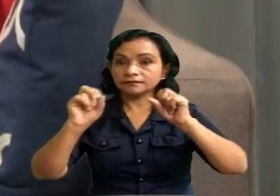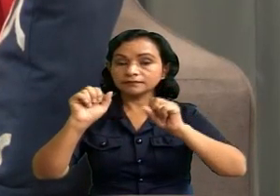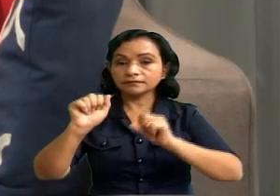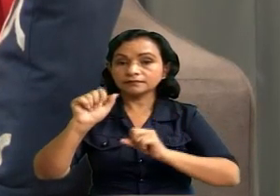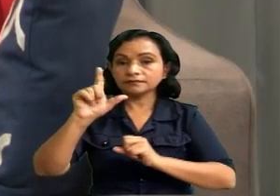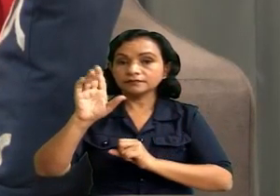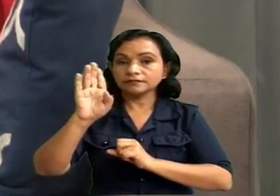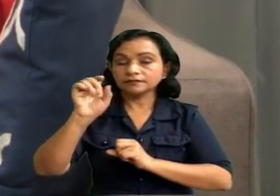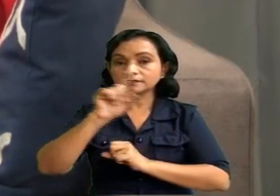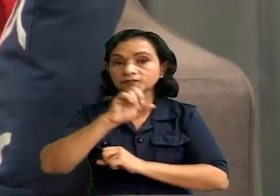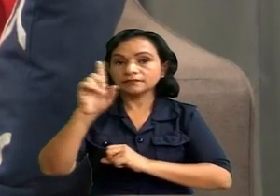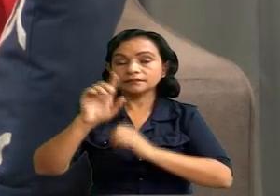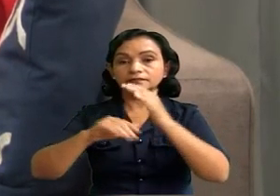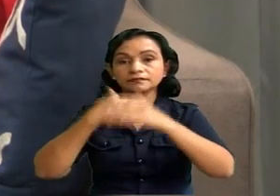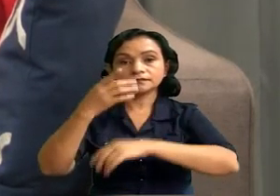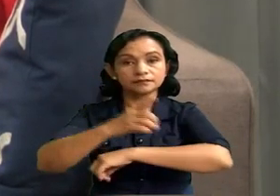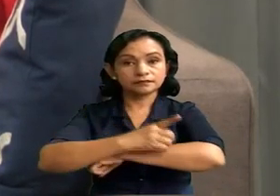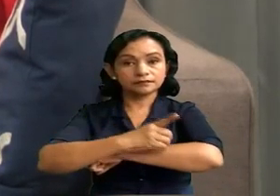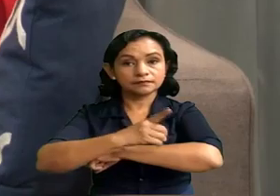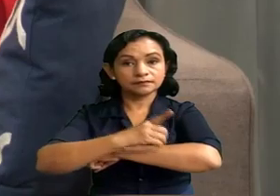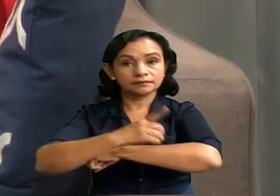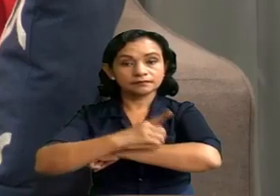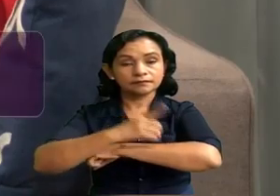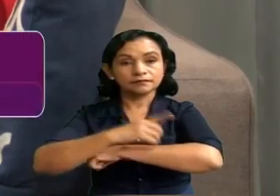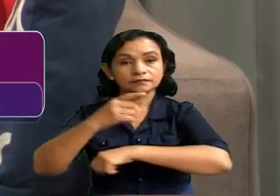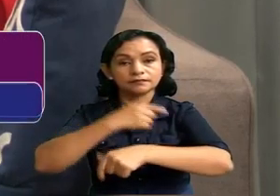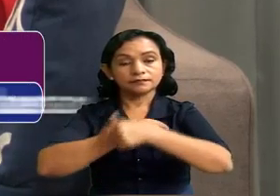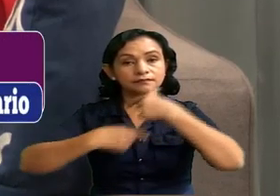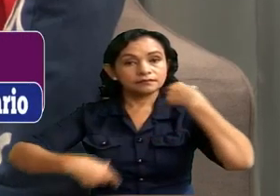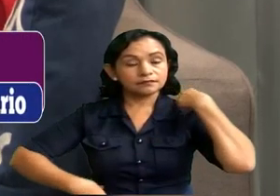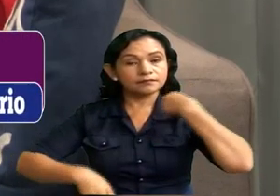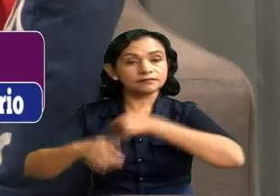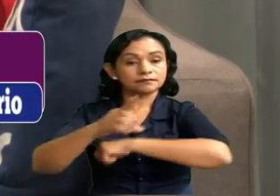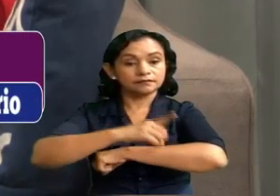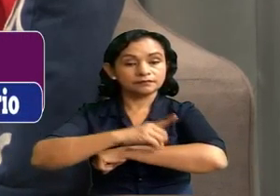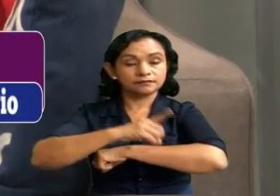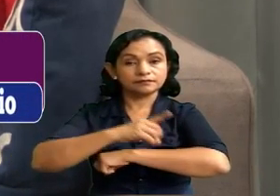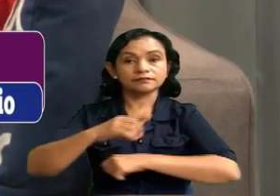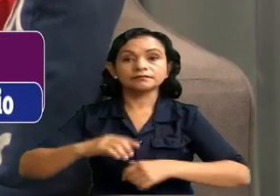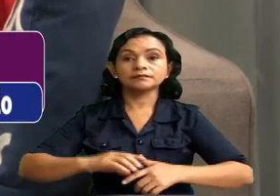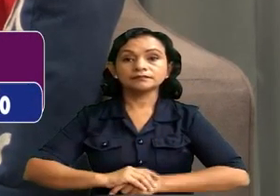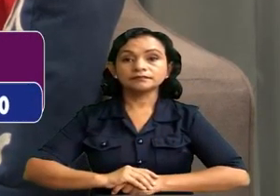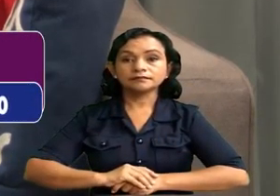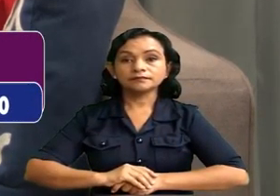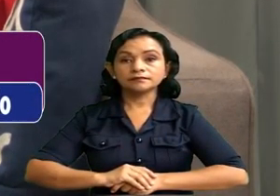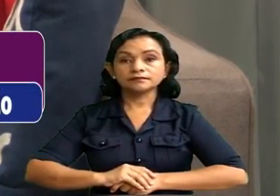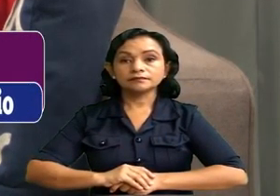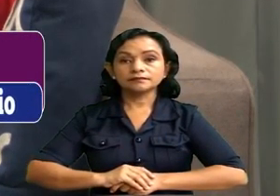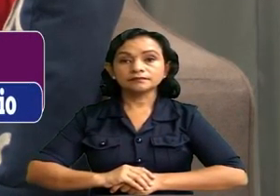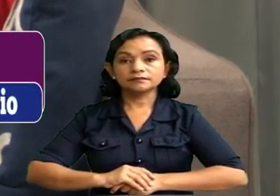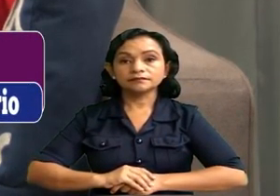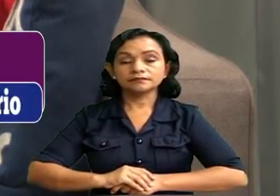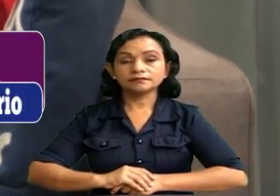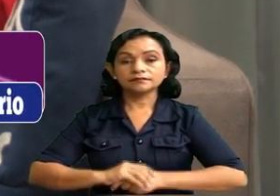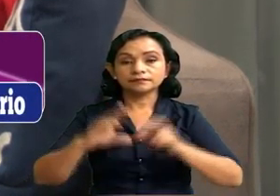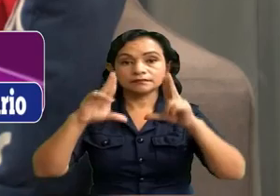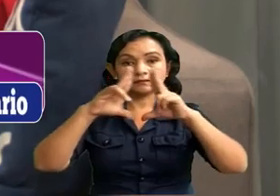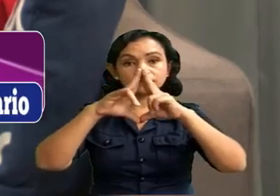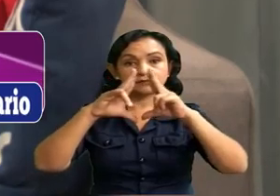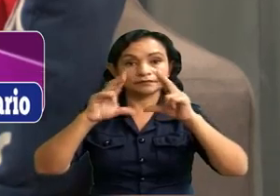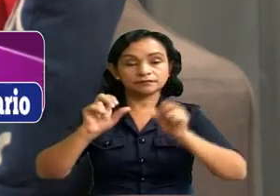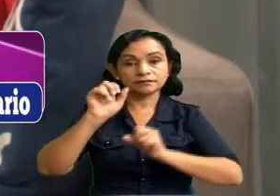un día después que el comandante Daniel retome el poder. Y entrando y entrando a Nicaragua al